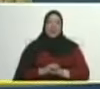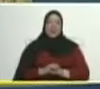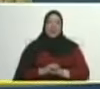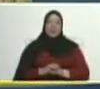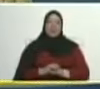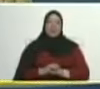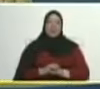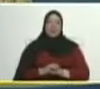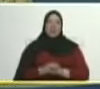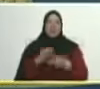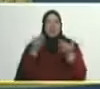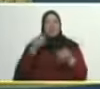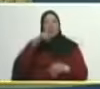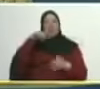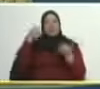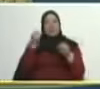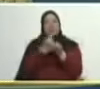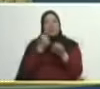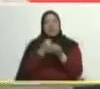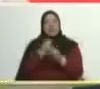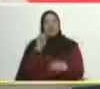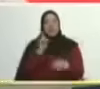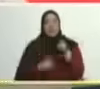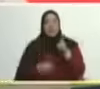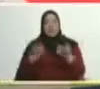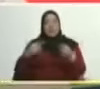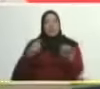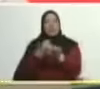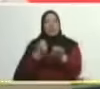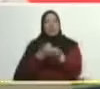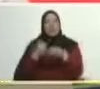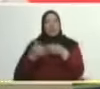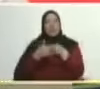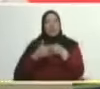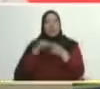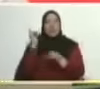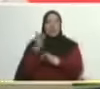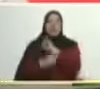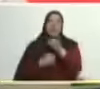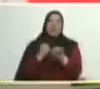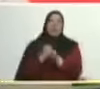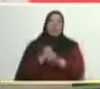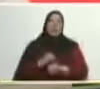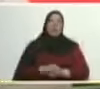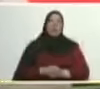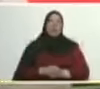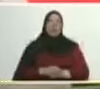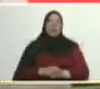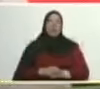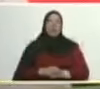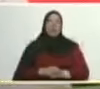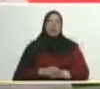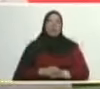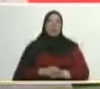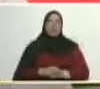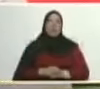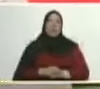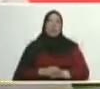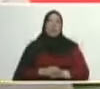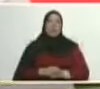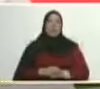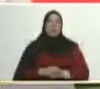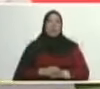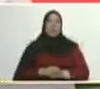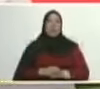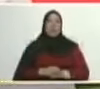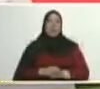Hemos propuesto a través de la CELAC la creación de un Fondo Internacional Único de Solidaridad para la recuperación de Haití,